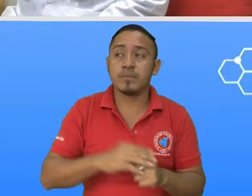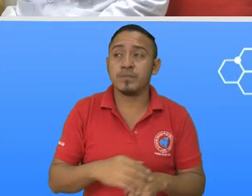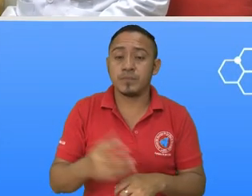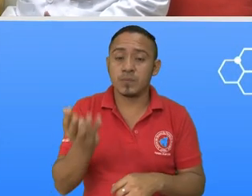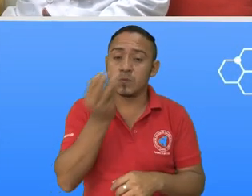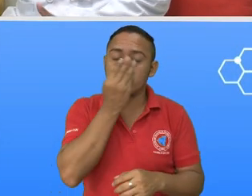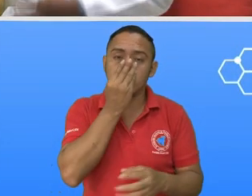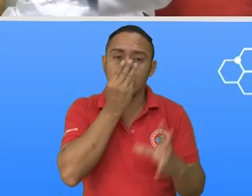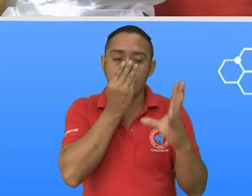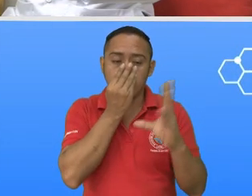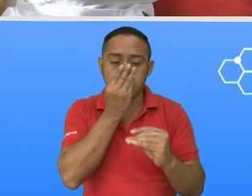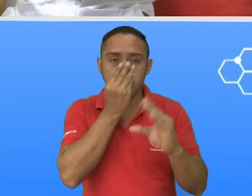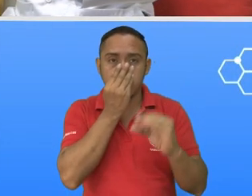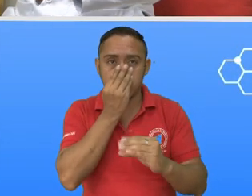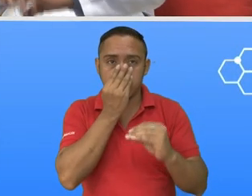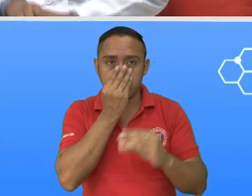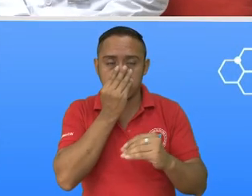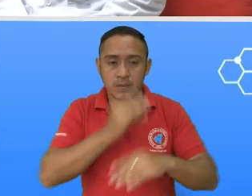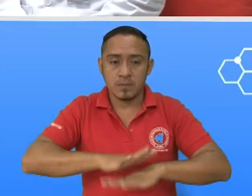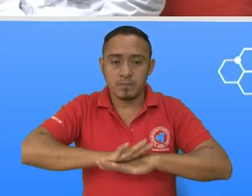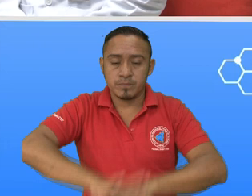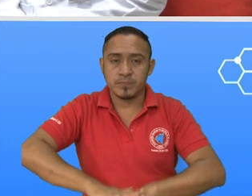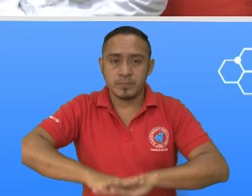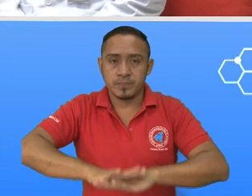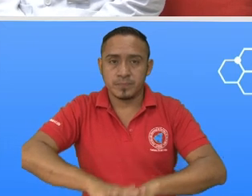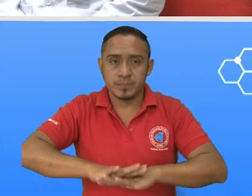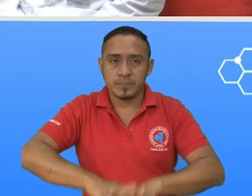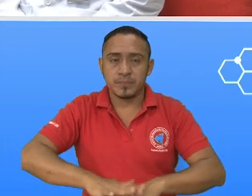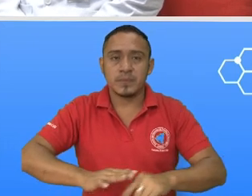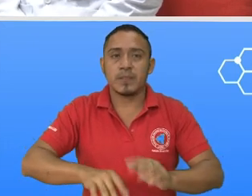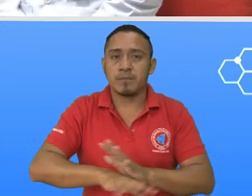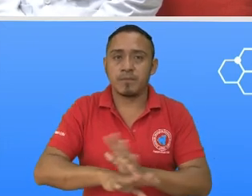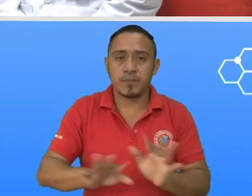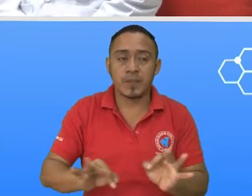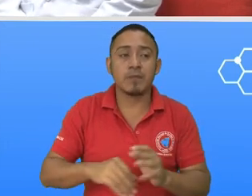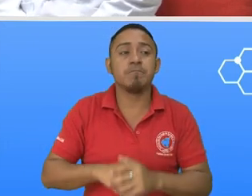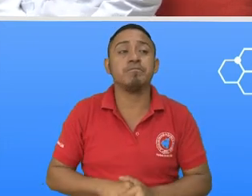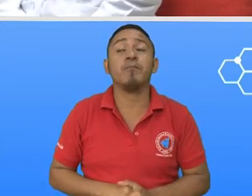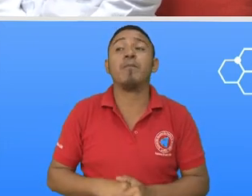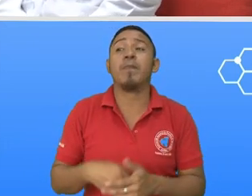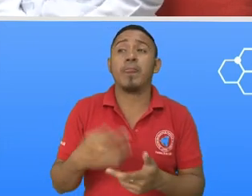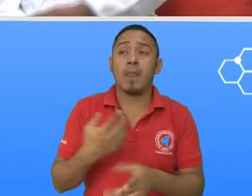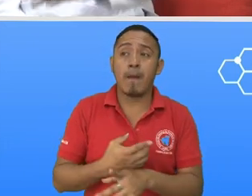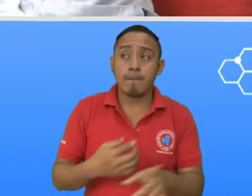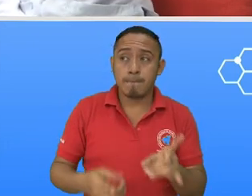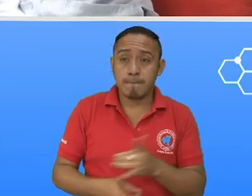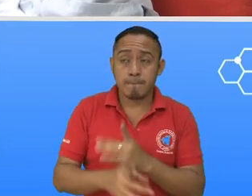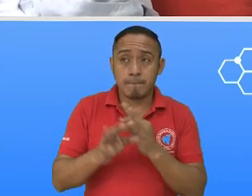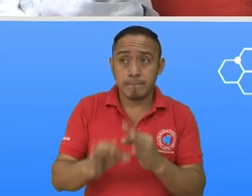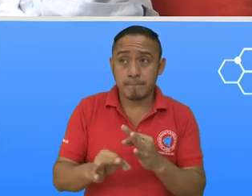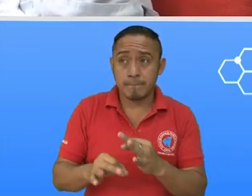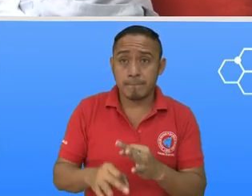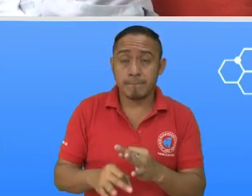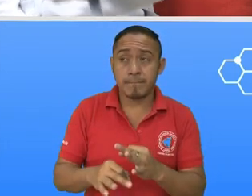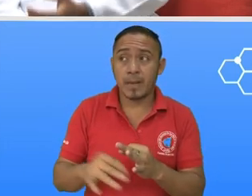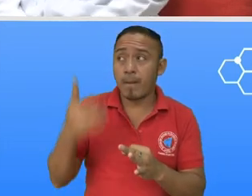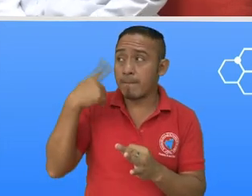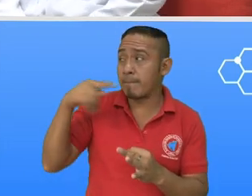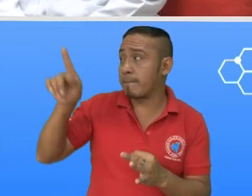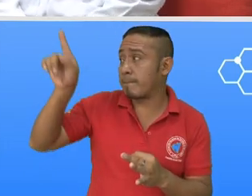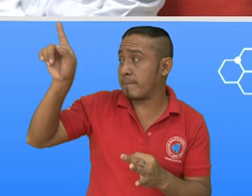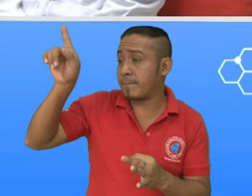la máscara y introducimos oxígeno a la persona. Sí, tiene que haber todas las personas de... Ahí está,